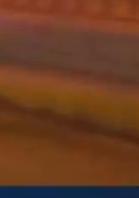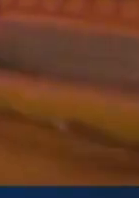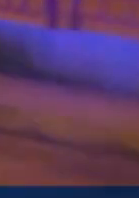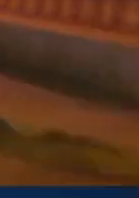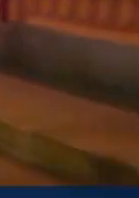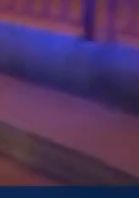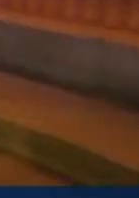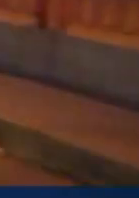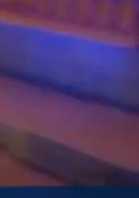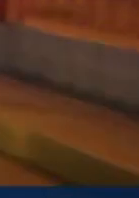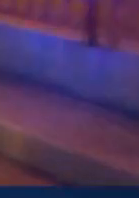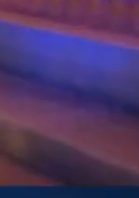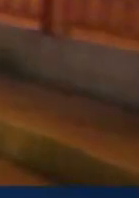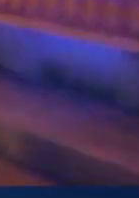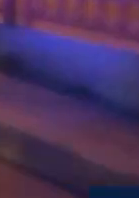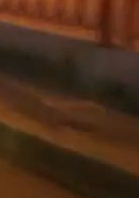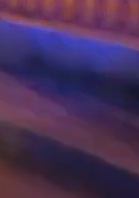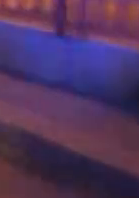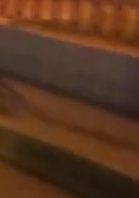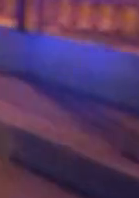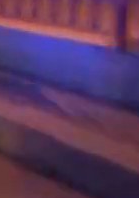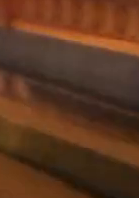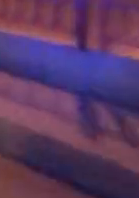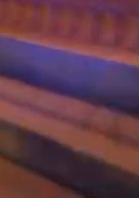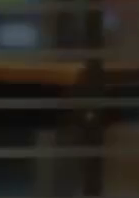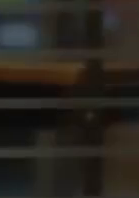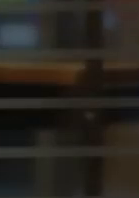con la investigación.